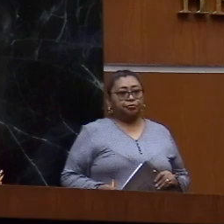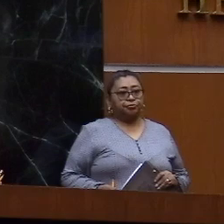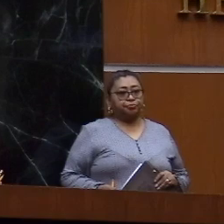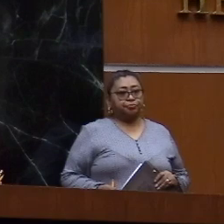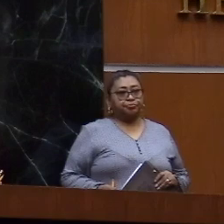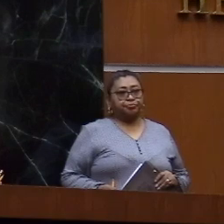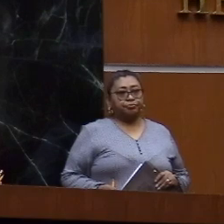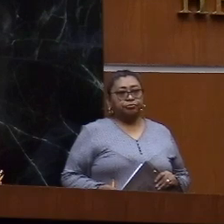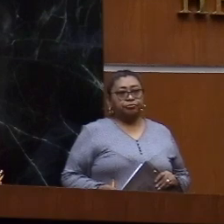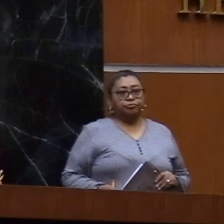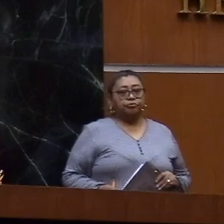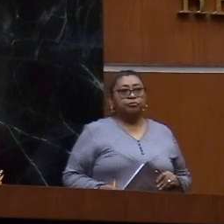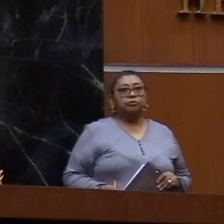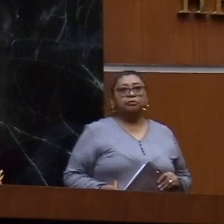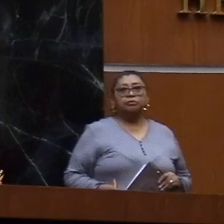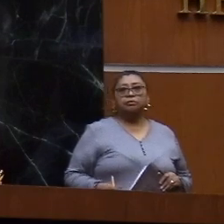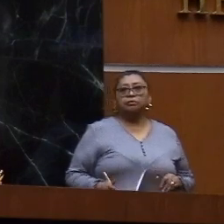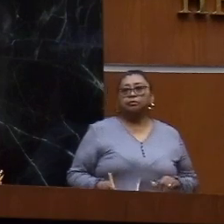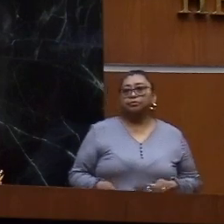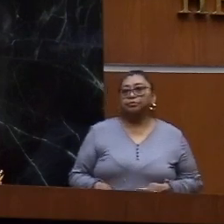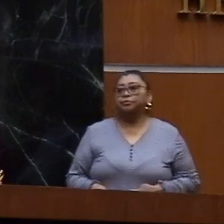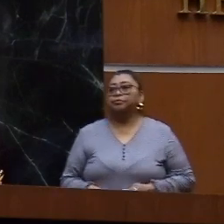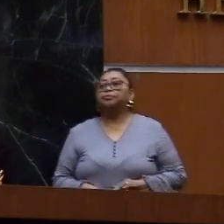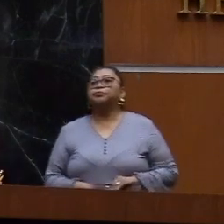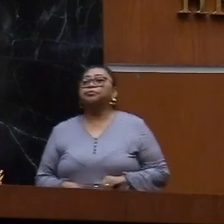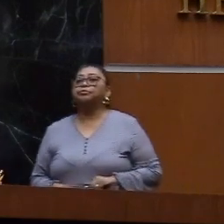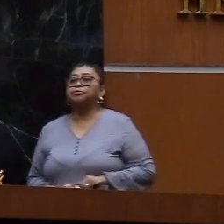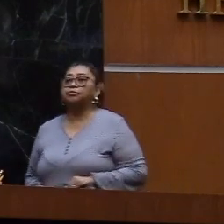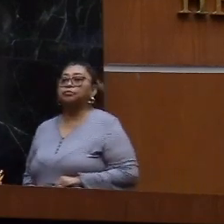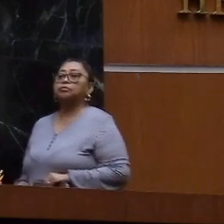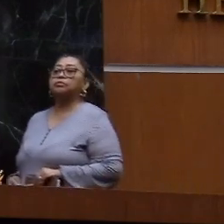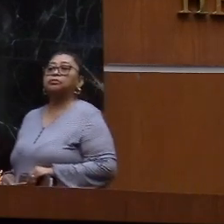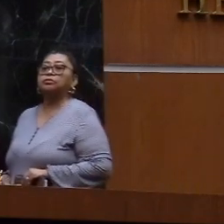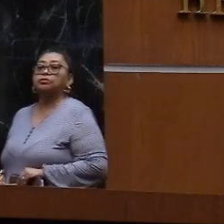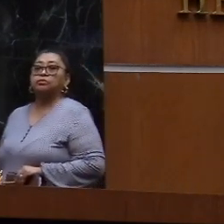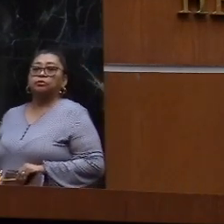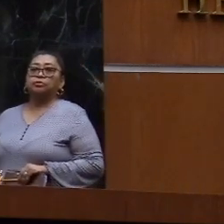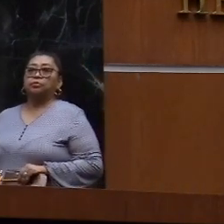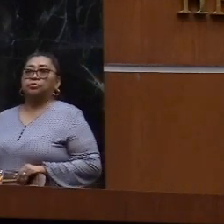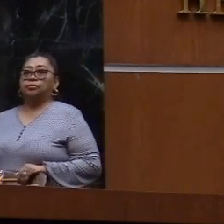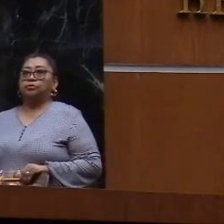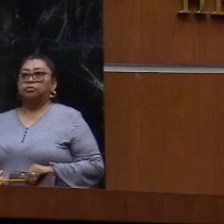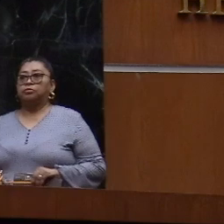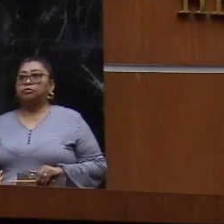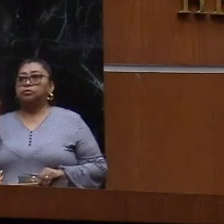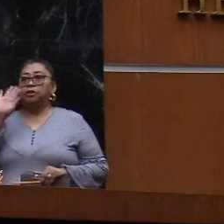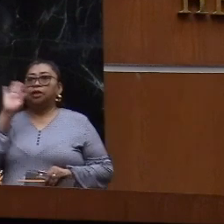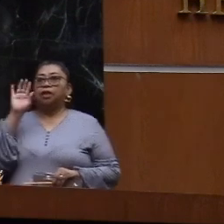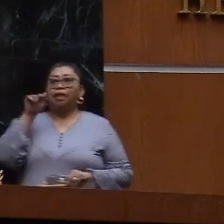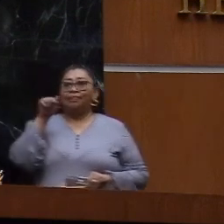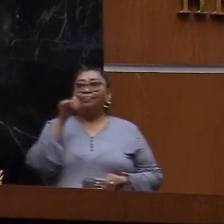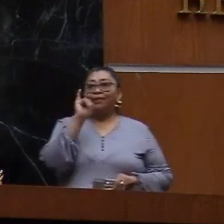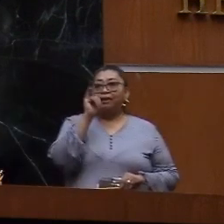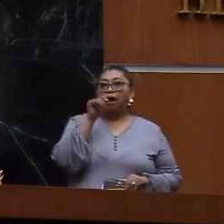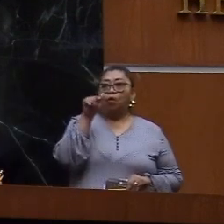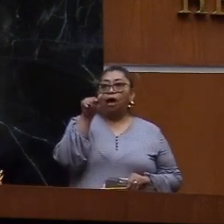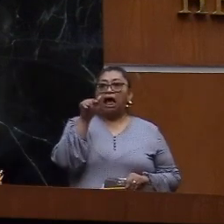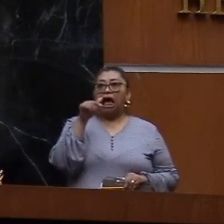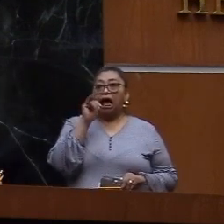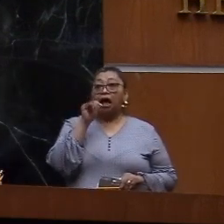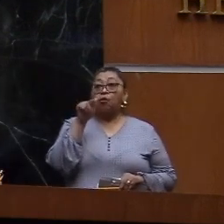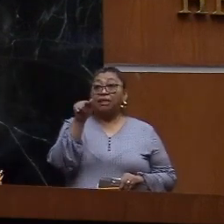amigo estuvo aquí en Tribuna como diputado local fue un hombre que trabajó por su pueblo